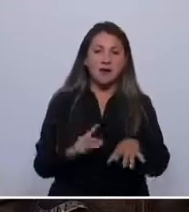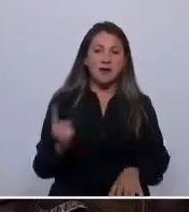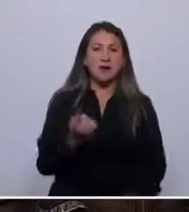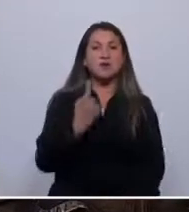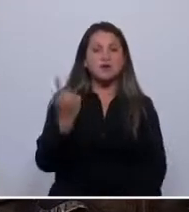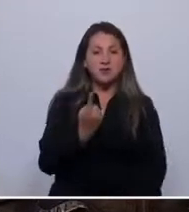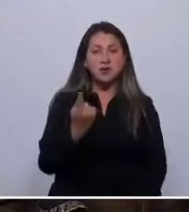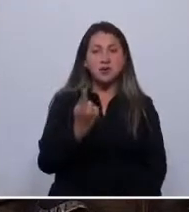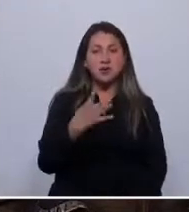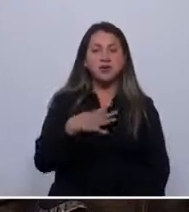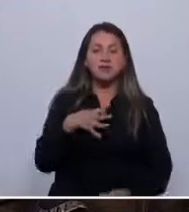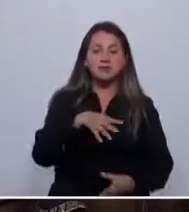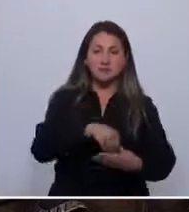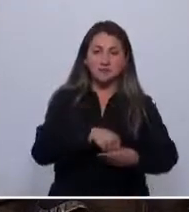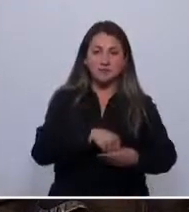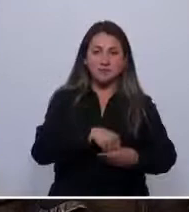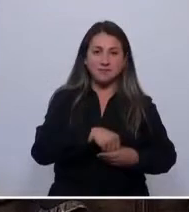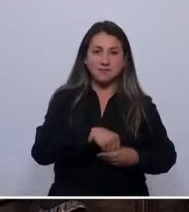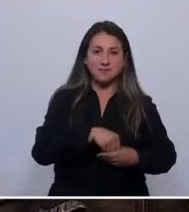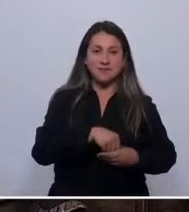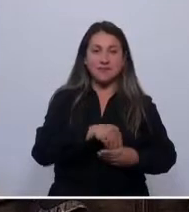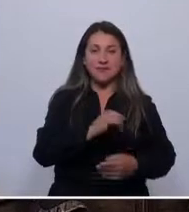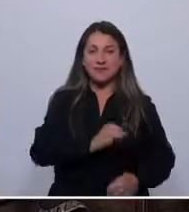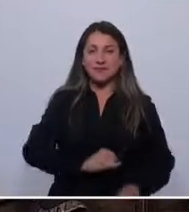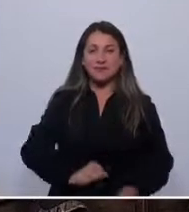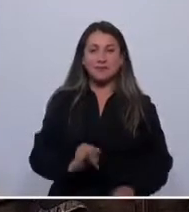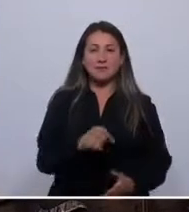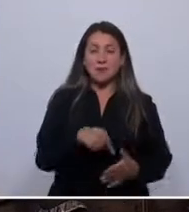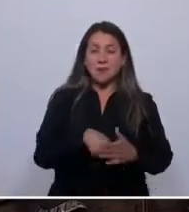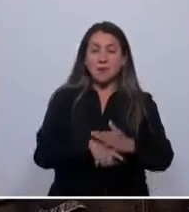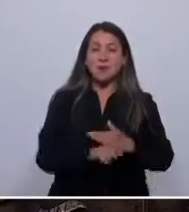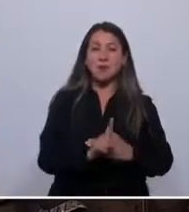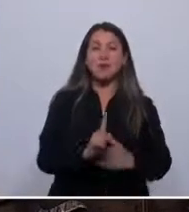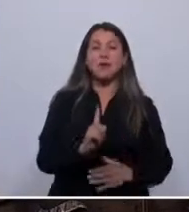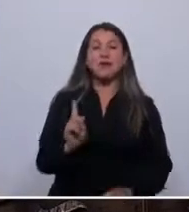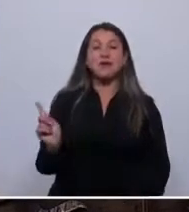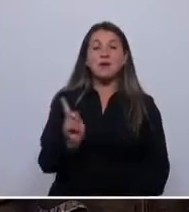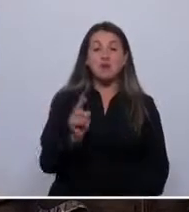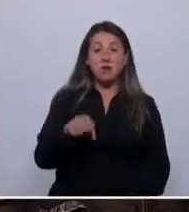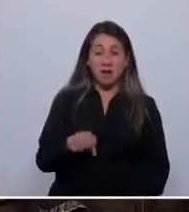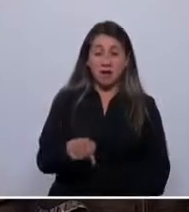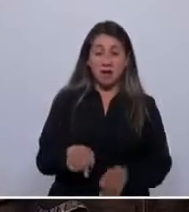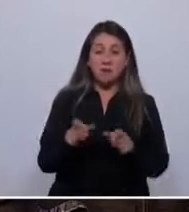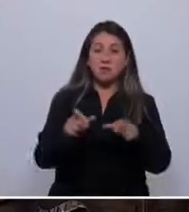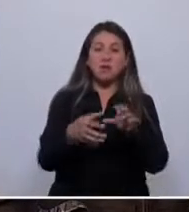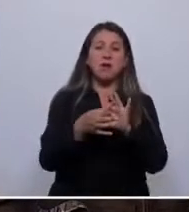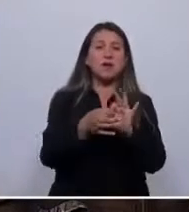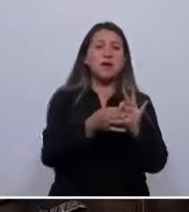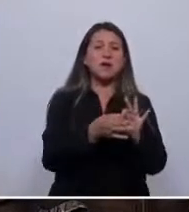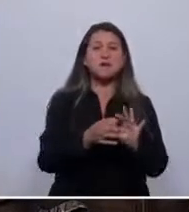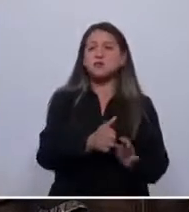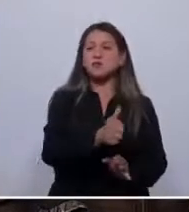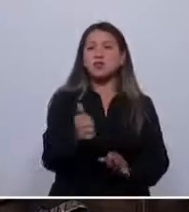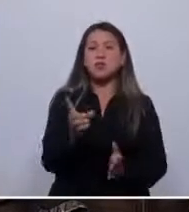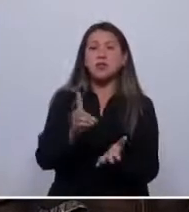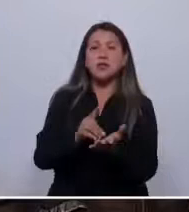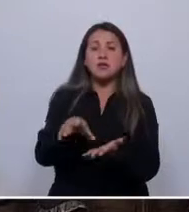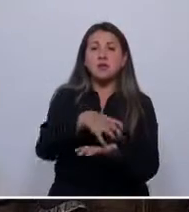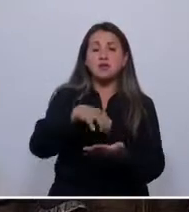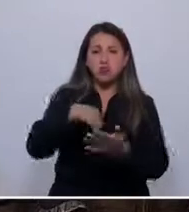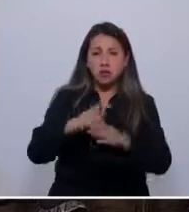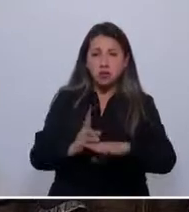llevo dentro hasta la raíz. Vengo aquí agradecida de las personas de todo un distrito al que